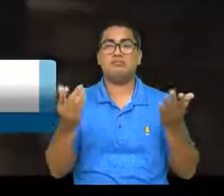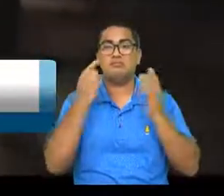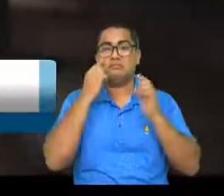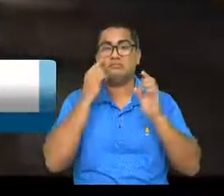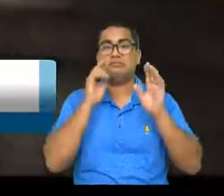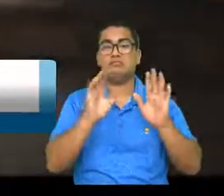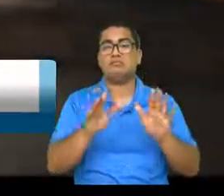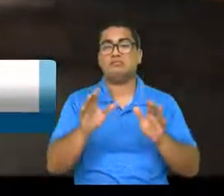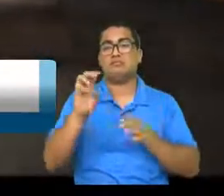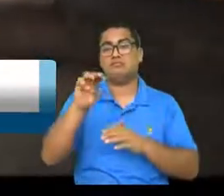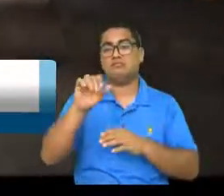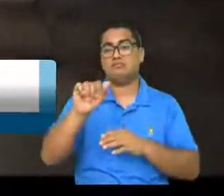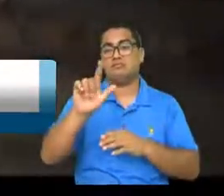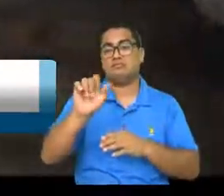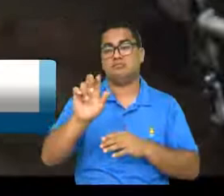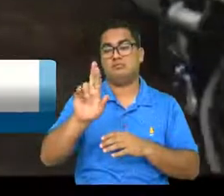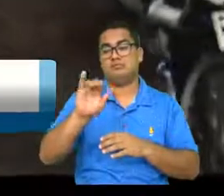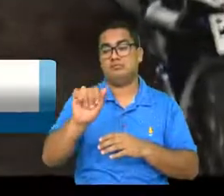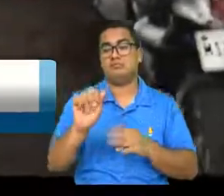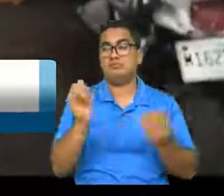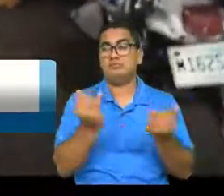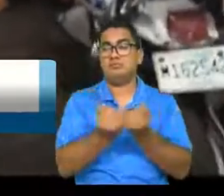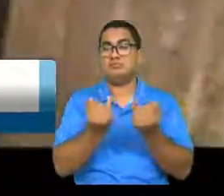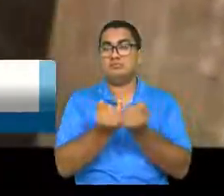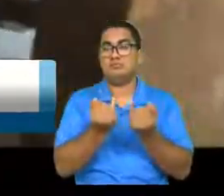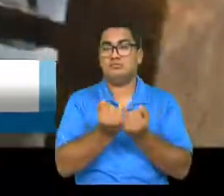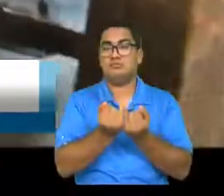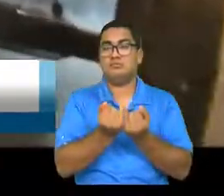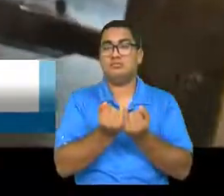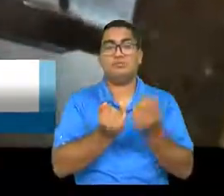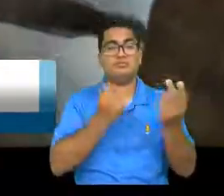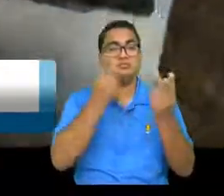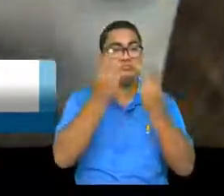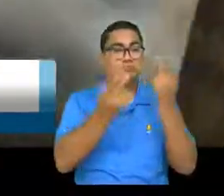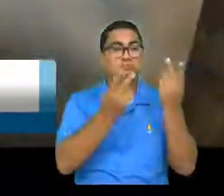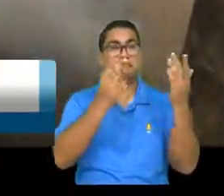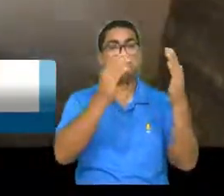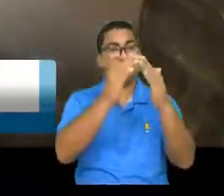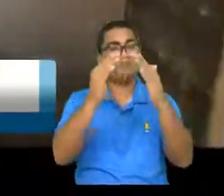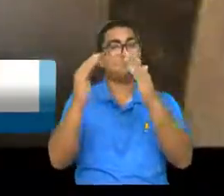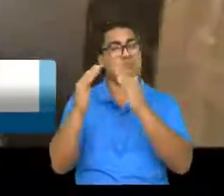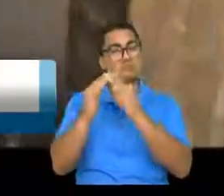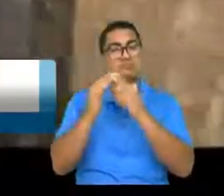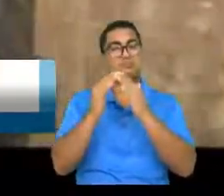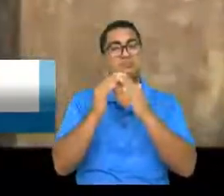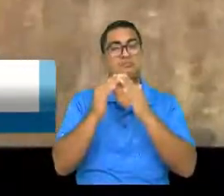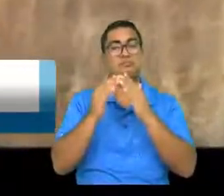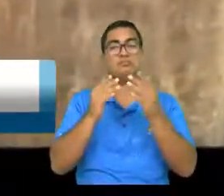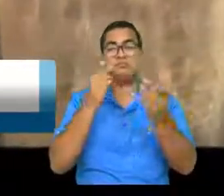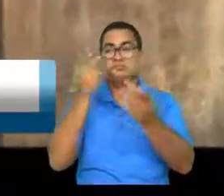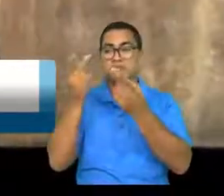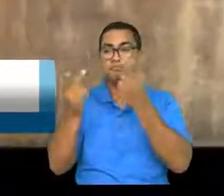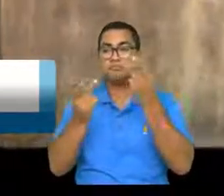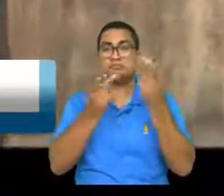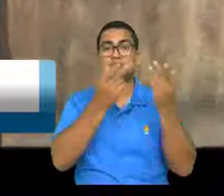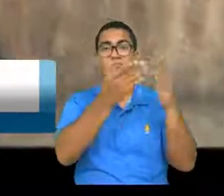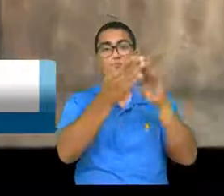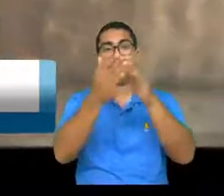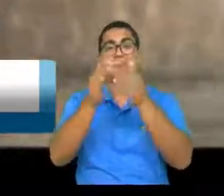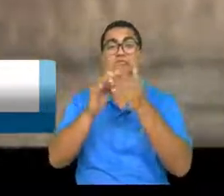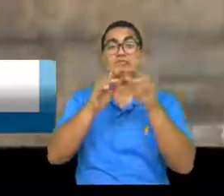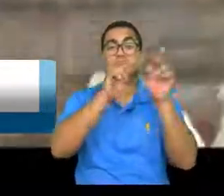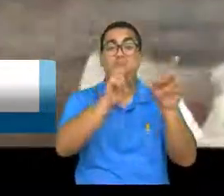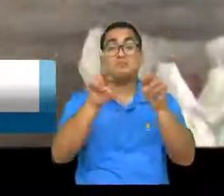enfermedad de la malaria. Al igual que con el Aedes, pues se hacen las visitas a las comunidades, dándole a conocer a